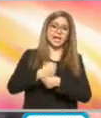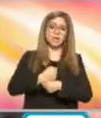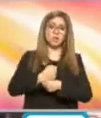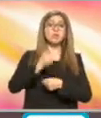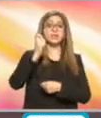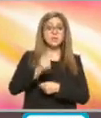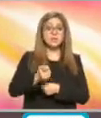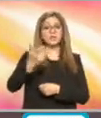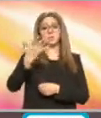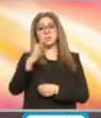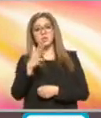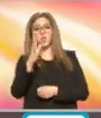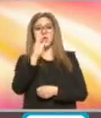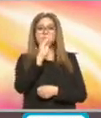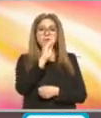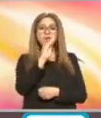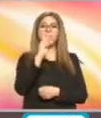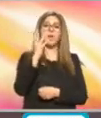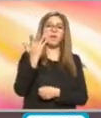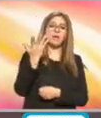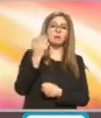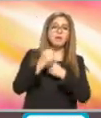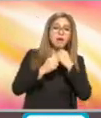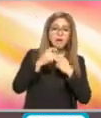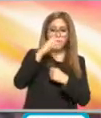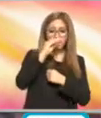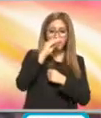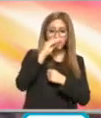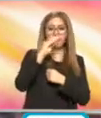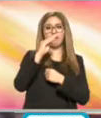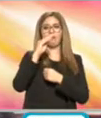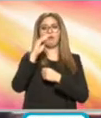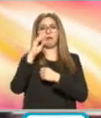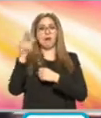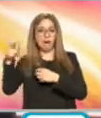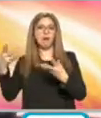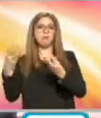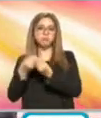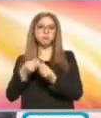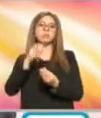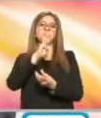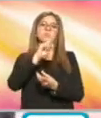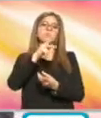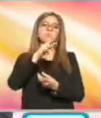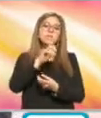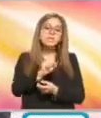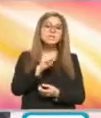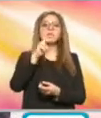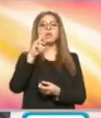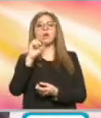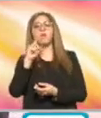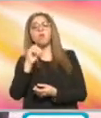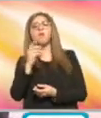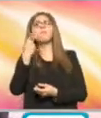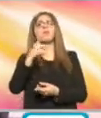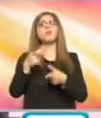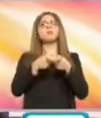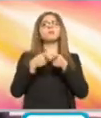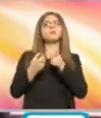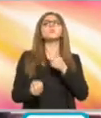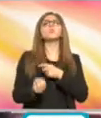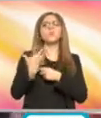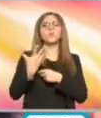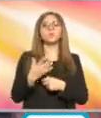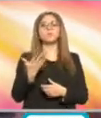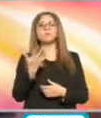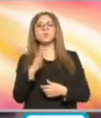sí, hicieron con el Recodo, los Bukis. Sí, sí, los Bukis, los Tigres del Norte, con todos. Hemos estado ¿Cuántos alternando. discos ya? Alrededor de 90